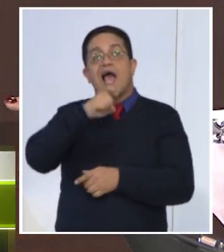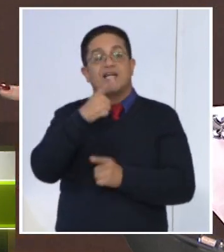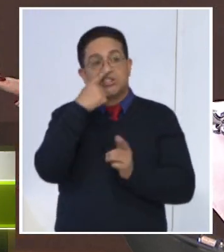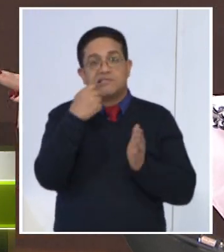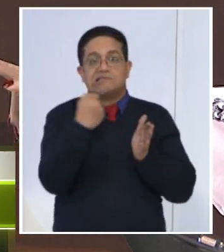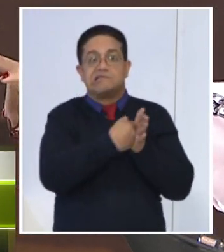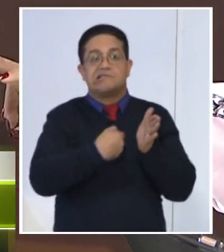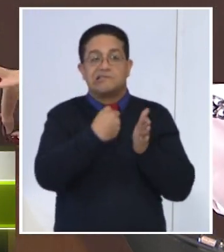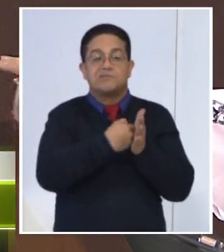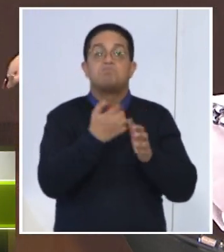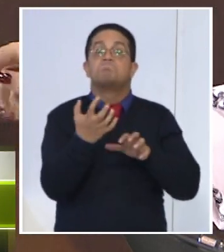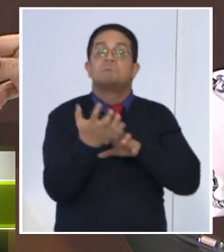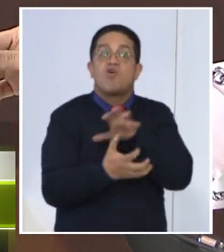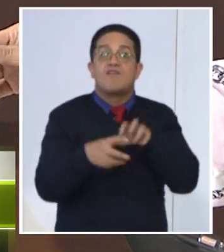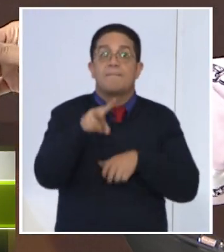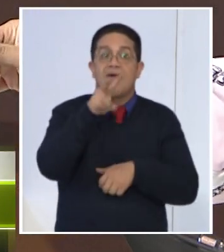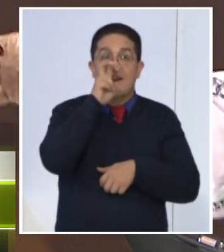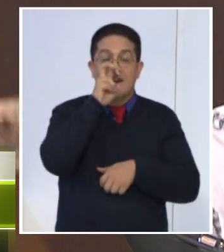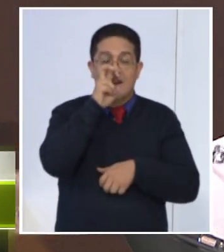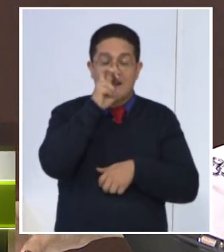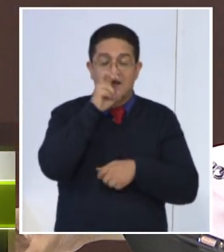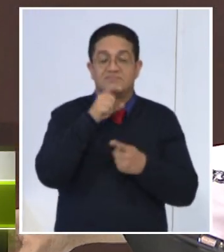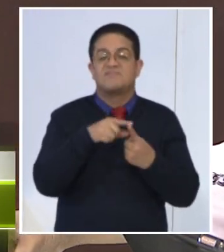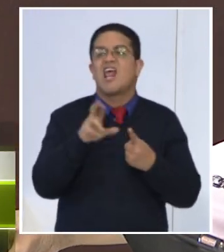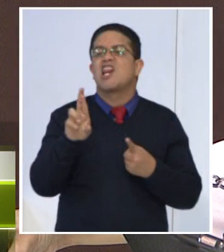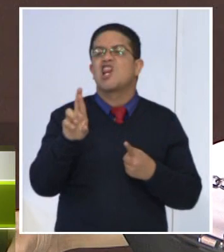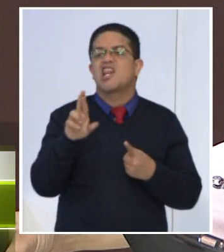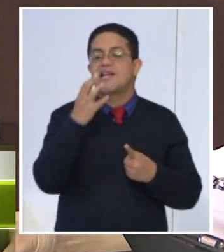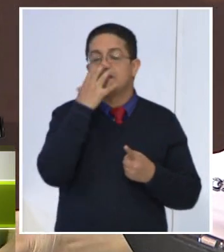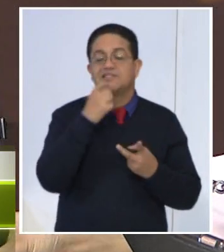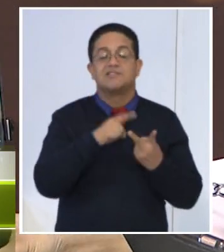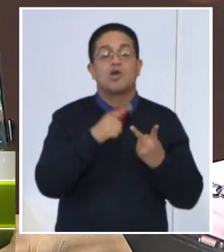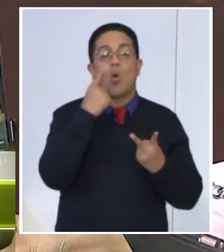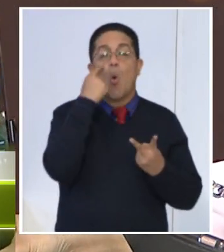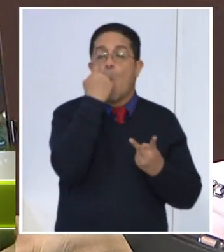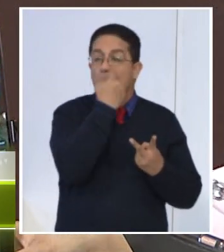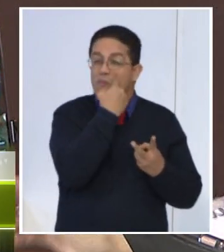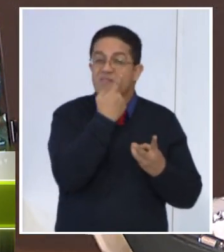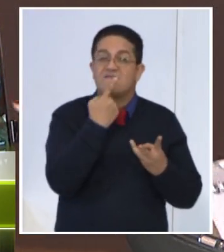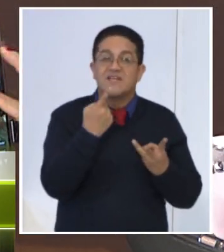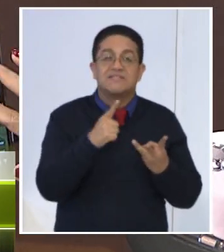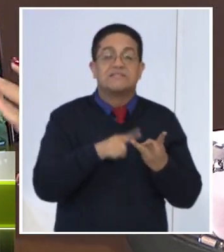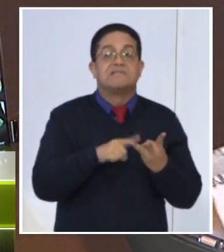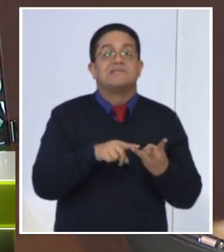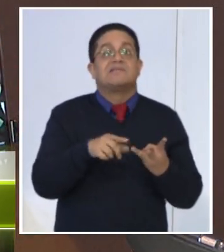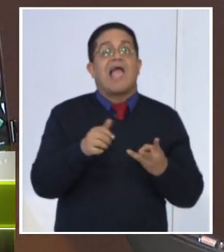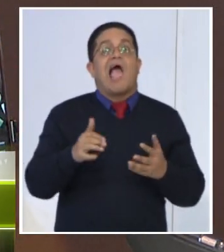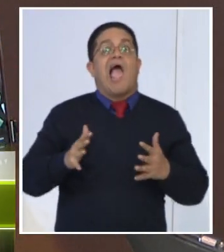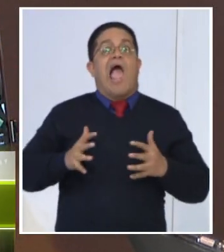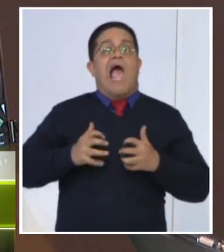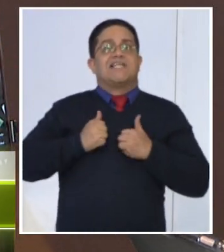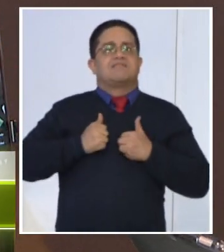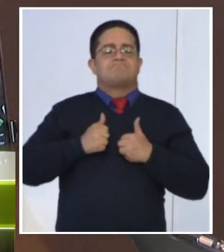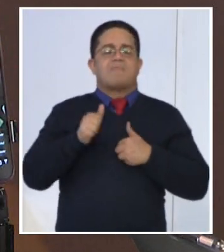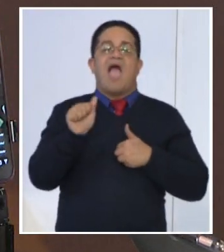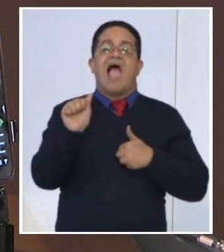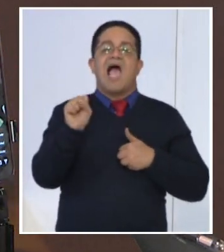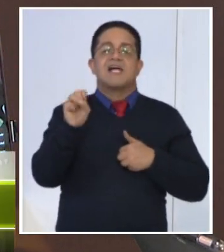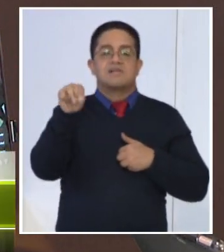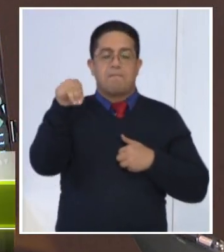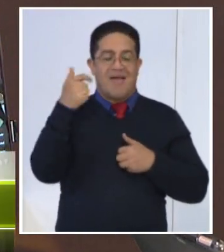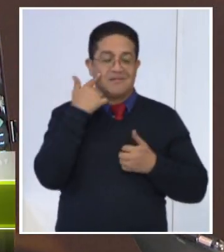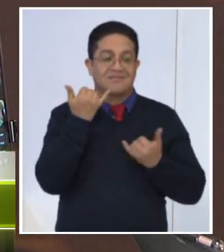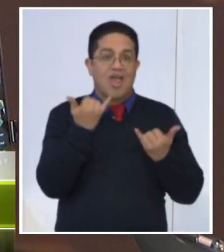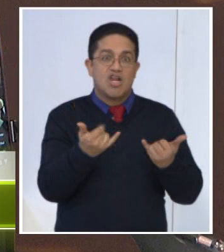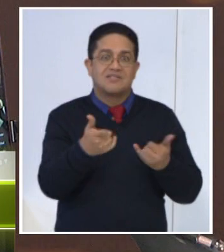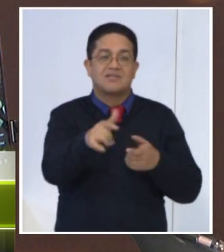alergias respiratorias, desde rinitis alérgica, conjuntivitis alérgica, asma bronquial. Y para esta etapa del año prácticamente